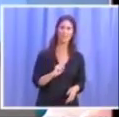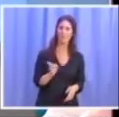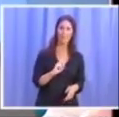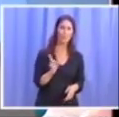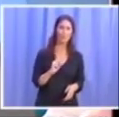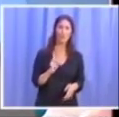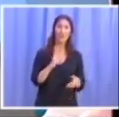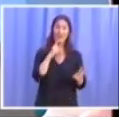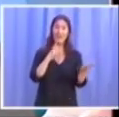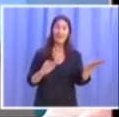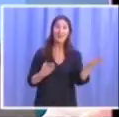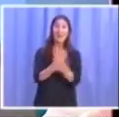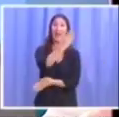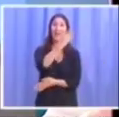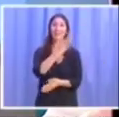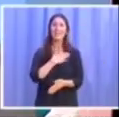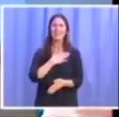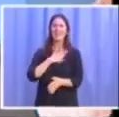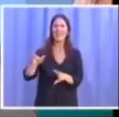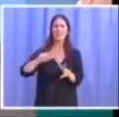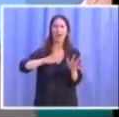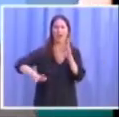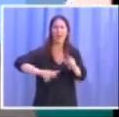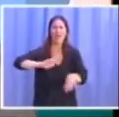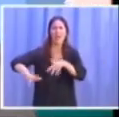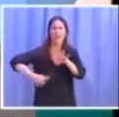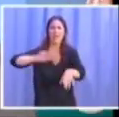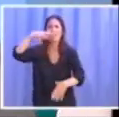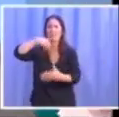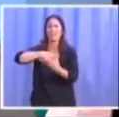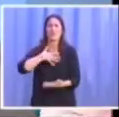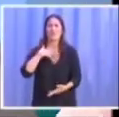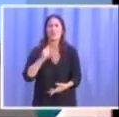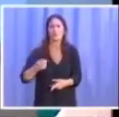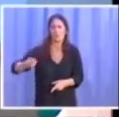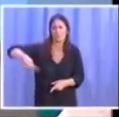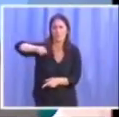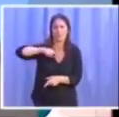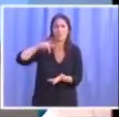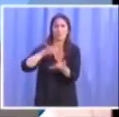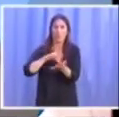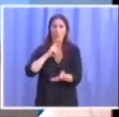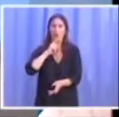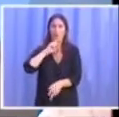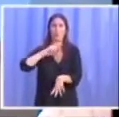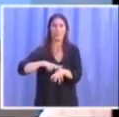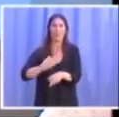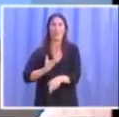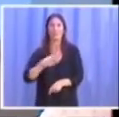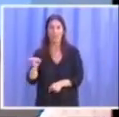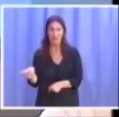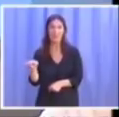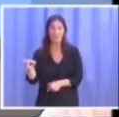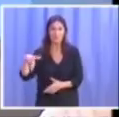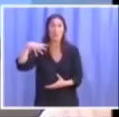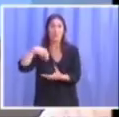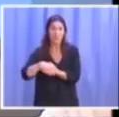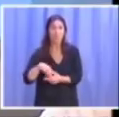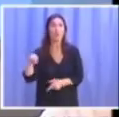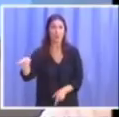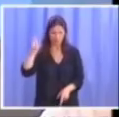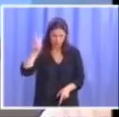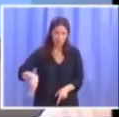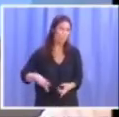sido y radical ha sido el saqueo del ayuntamiento que se ha producido con usted de teniente alcalde, con usted en el despacho de al lado. Eso sí que ha